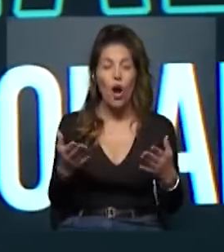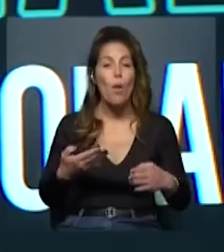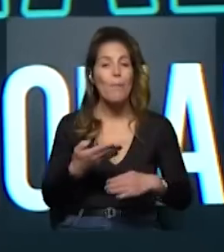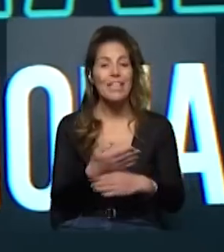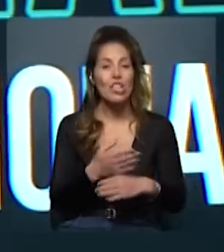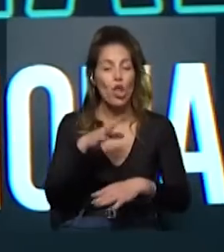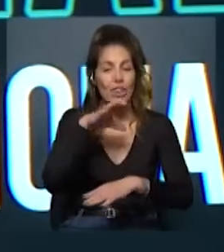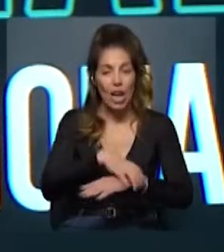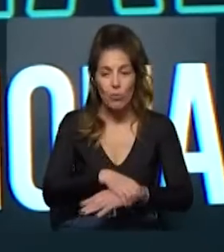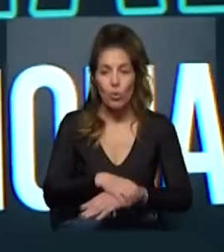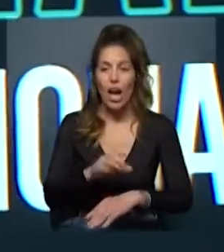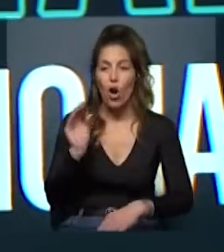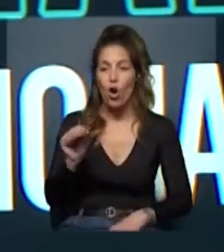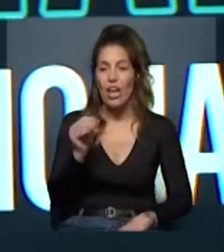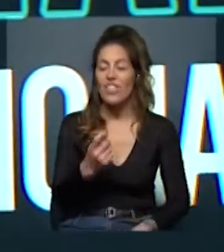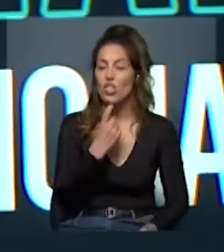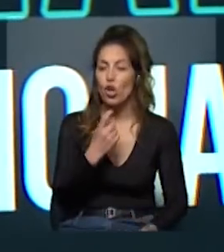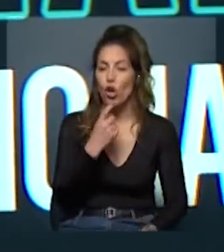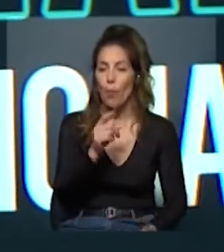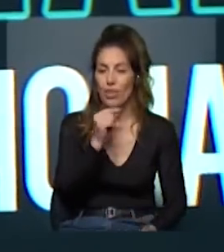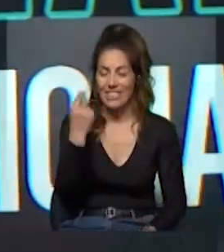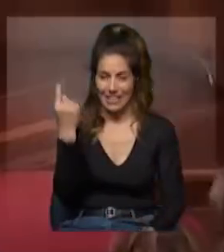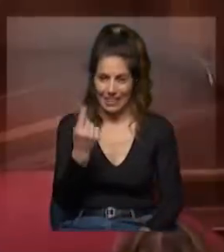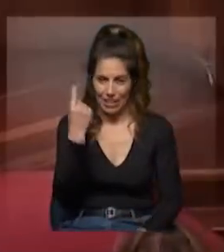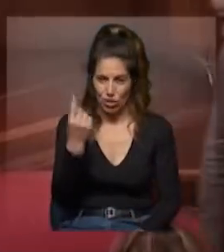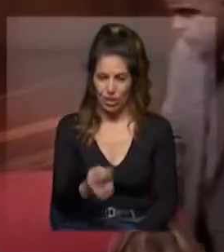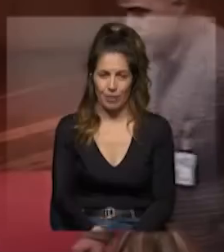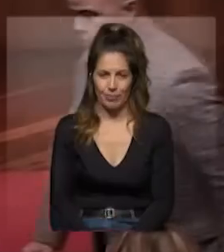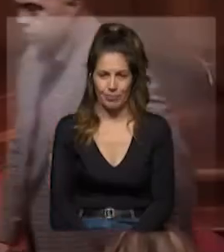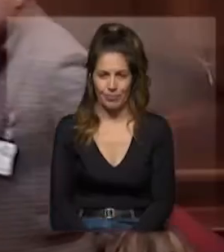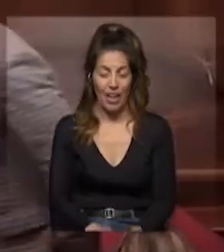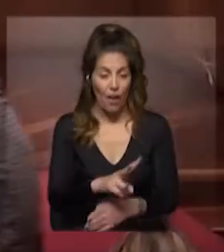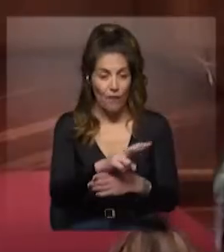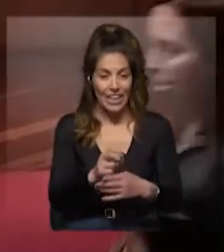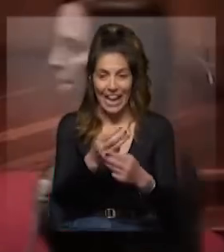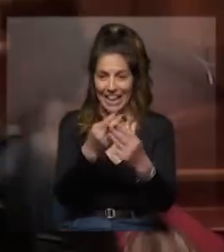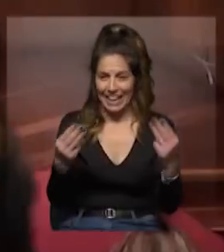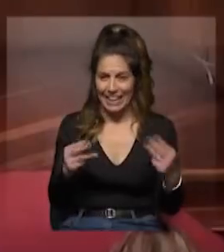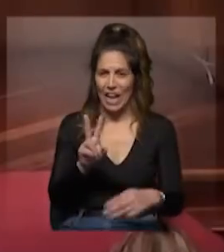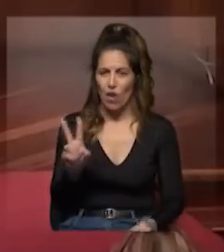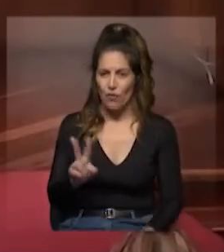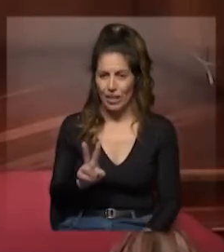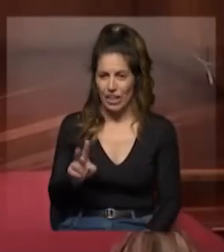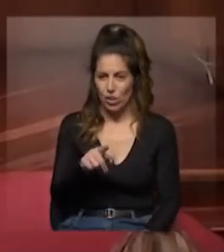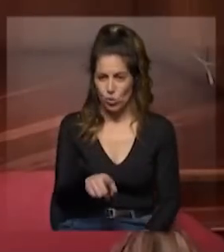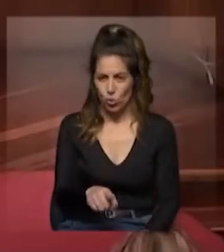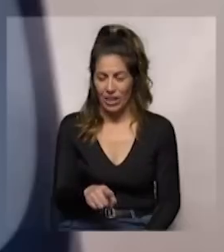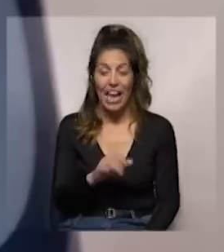con alerta roja por parte de la Interpol el fiscal general de Venezuela tarek saab informó que se